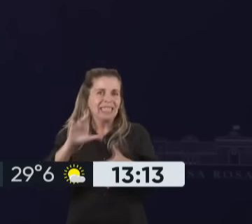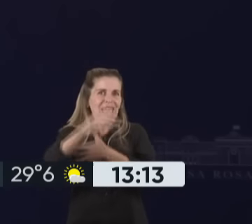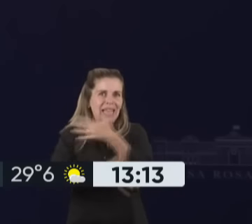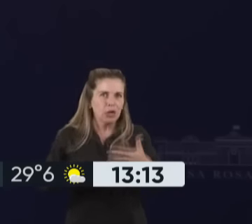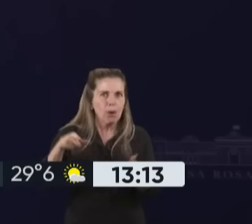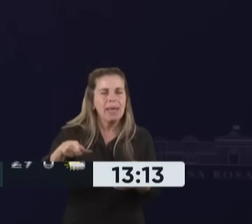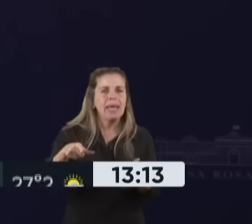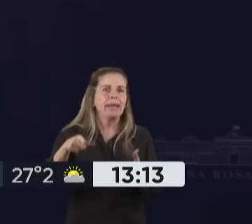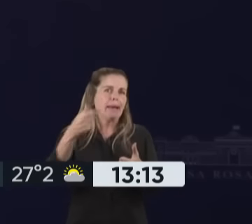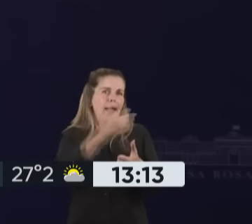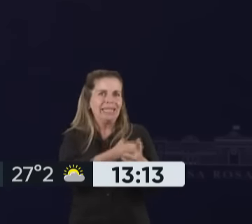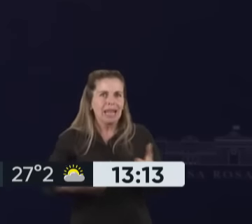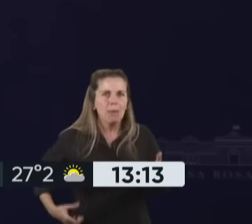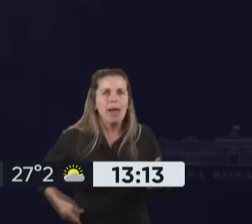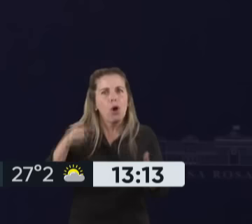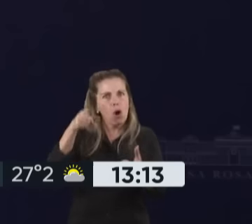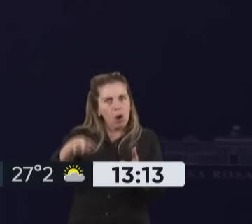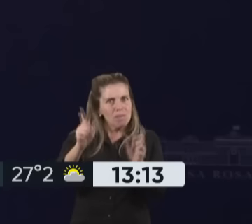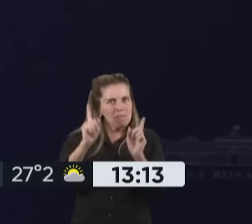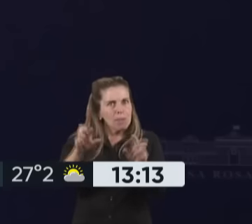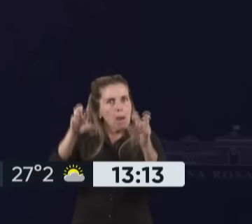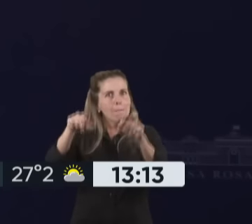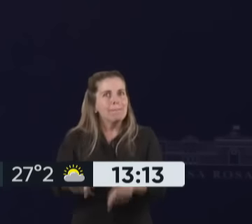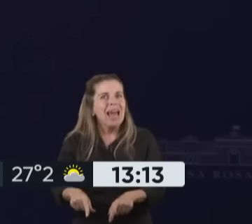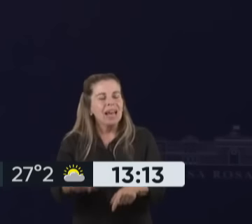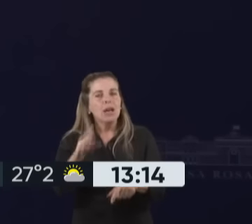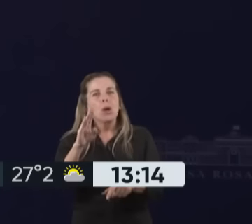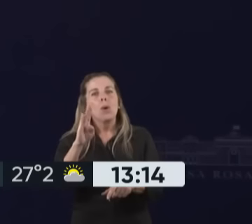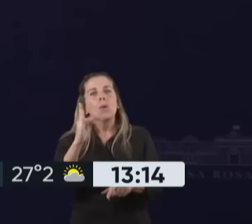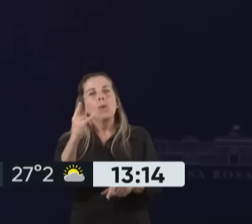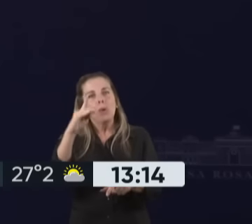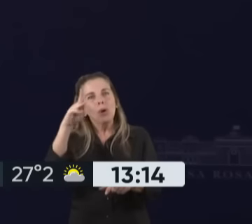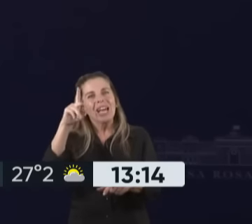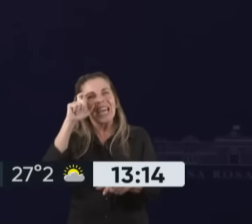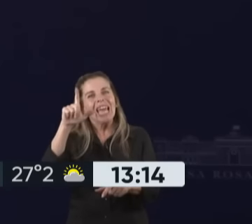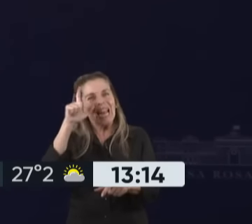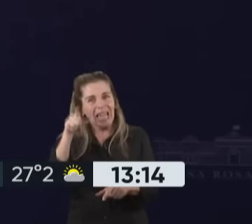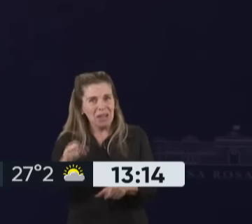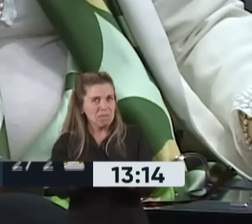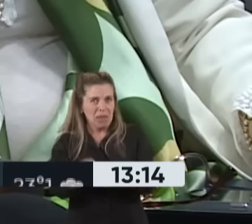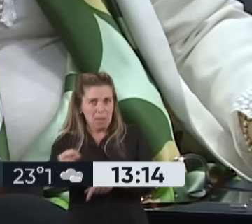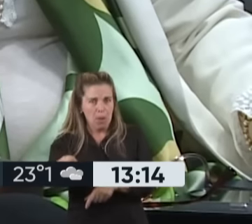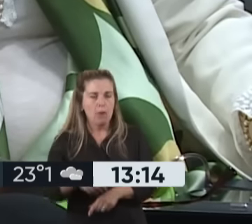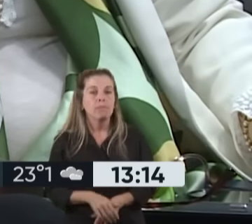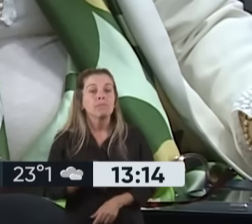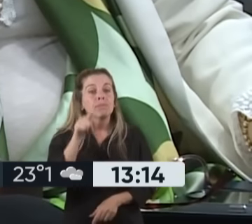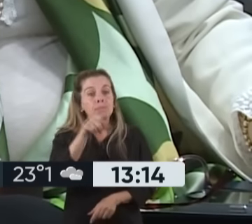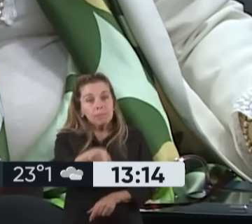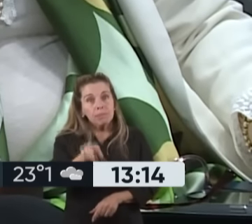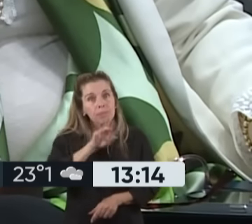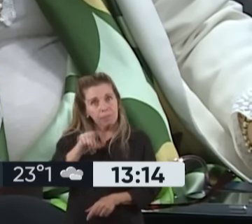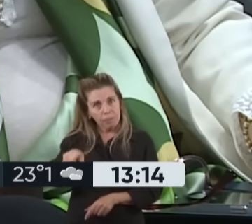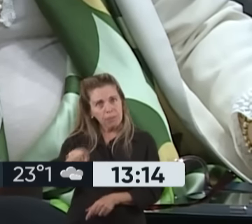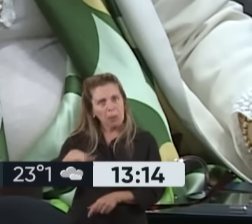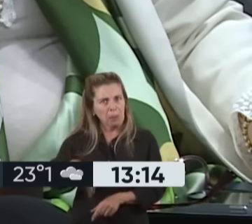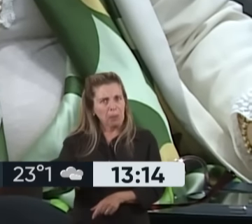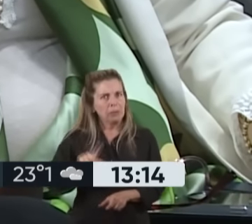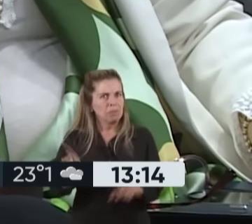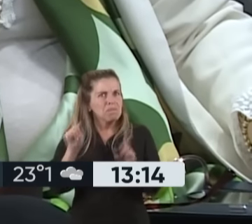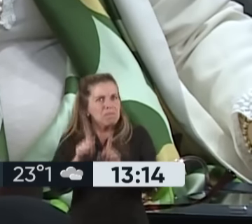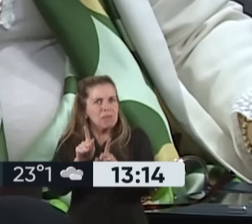El Salvador, donde se aplicó el exitoso modelo Bukele. Ahora tendrá el objetivo de seguir combatiendo a fondo las